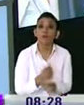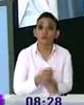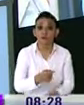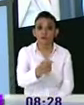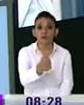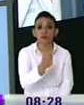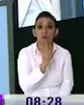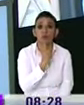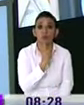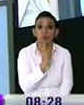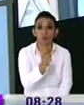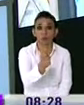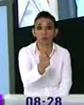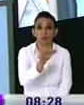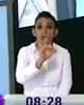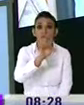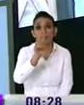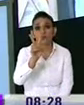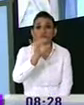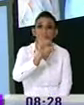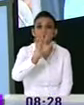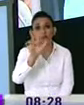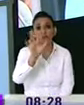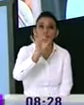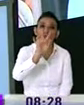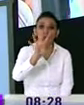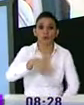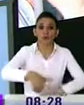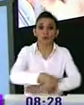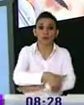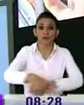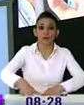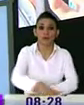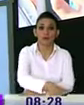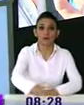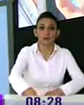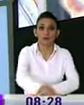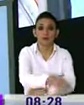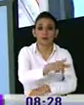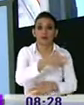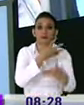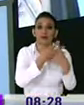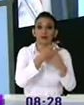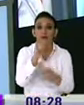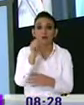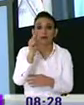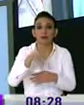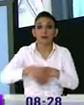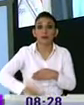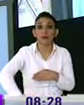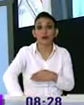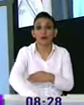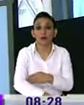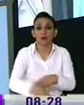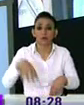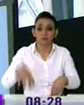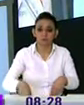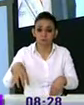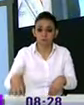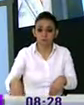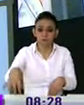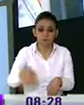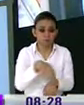velita, 92, 93, 94. Estas son las vías allá, en ese sector de Carcelén Bajo, llena de huecos. Así